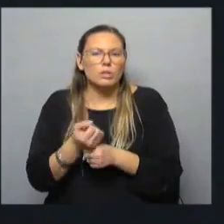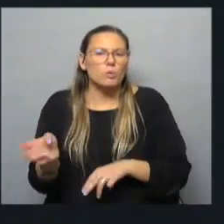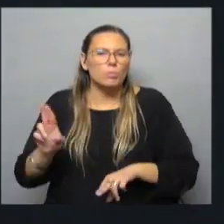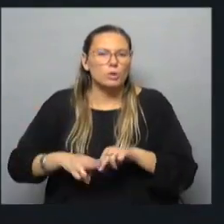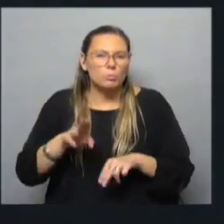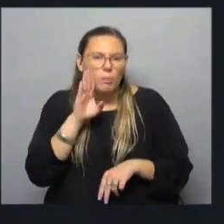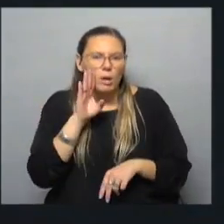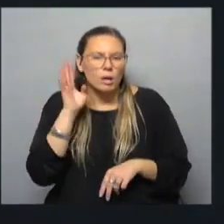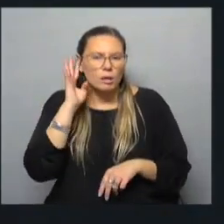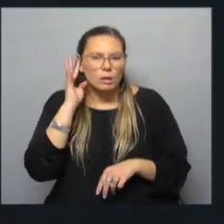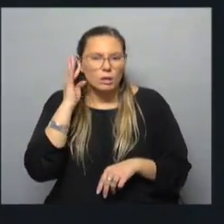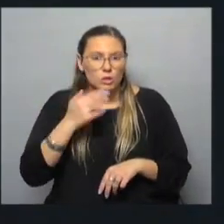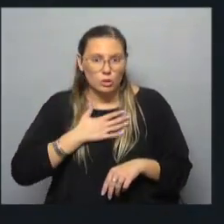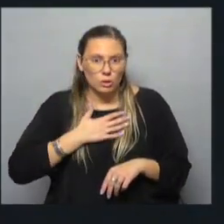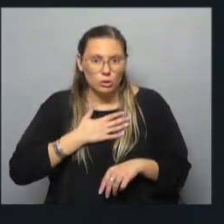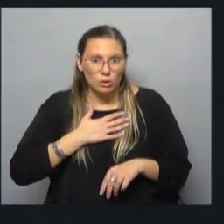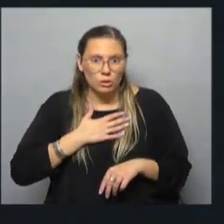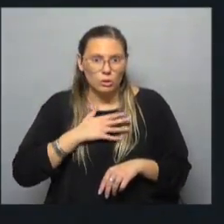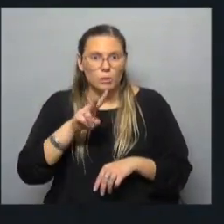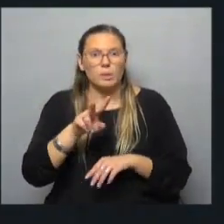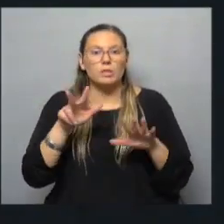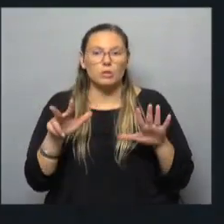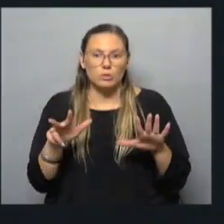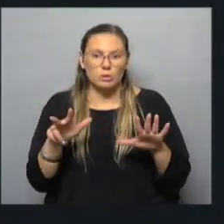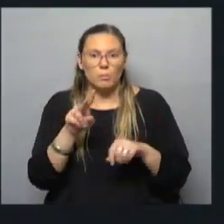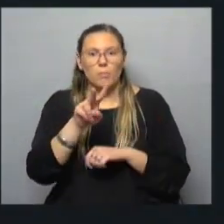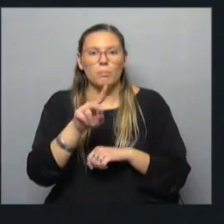mamá? ¿Yo? Sí.